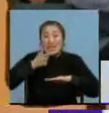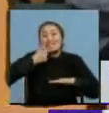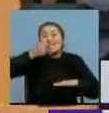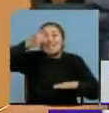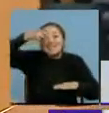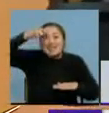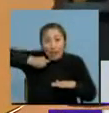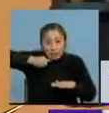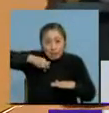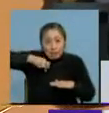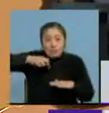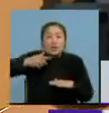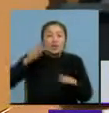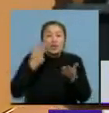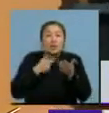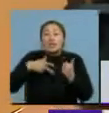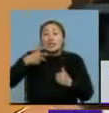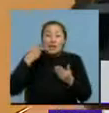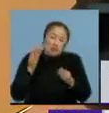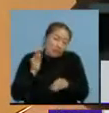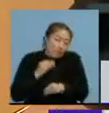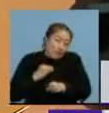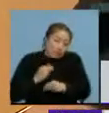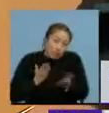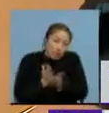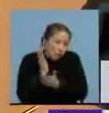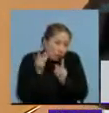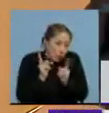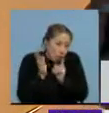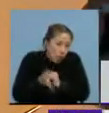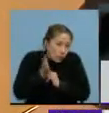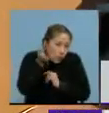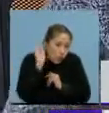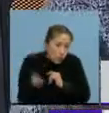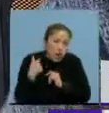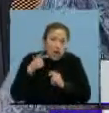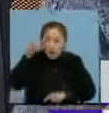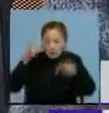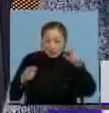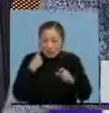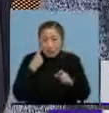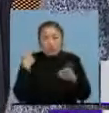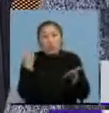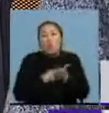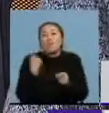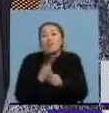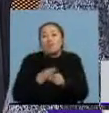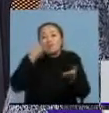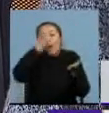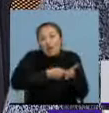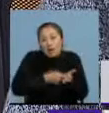sistema aislado que lamentablemente hay que seguir sosteniendo porque si no que la gente que vive entre esas zonas no podría tenerlo